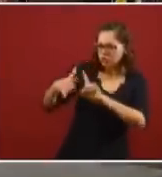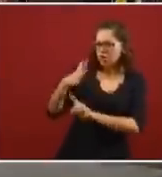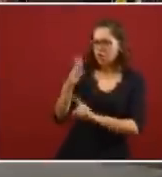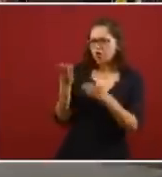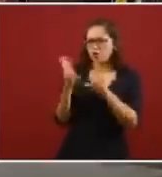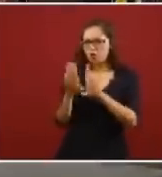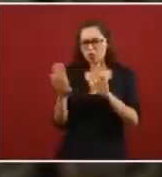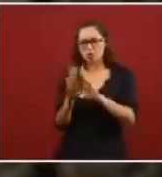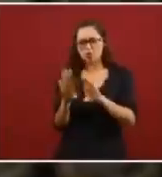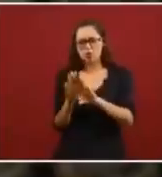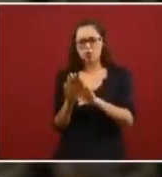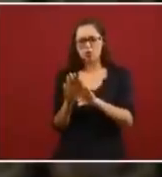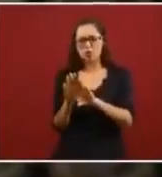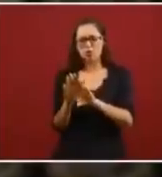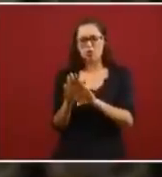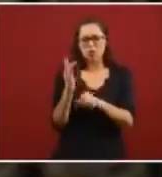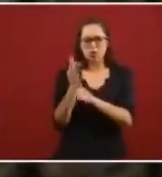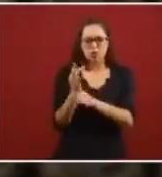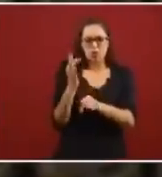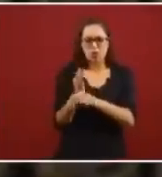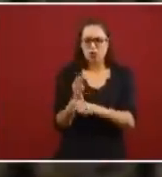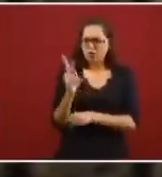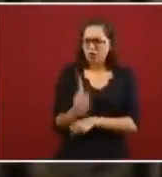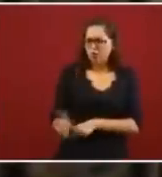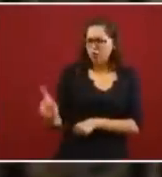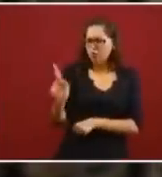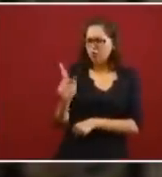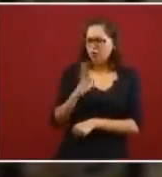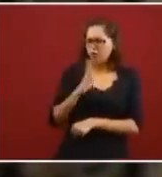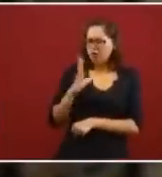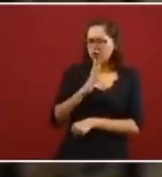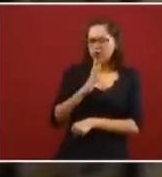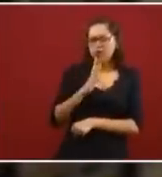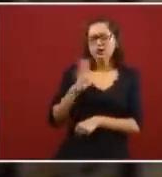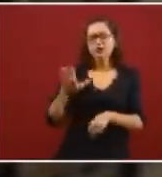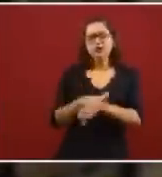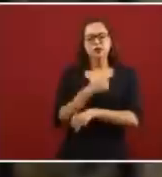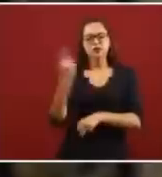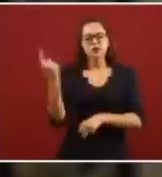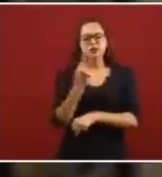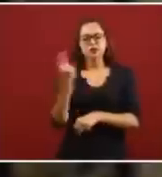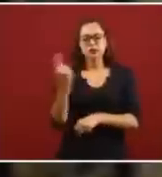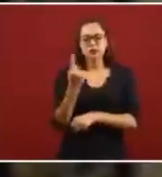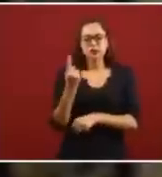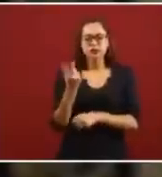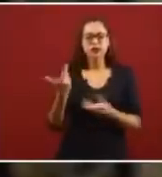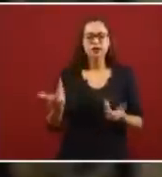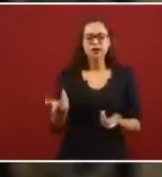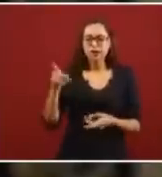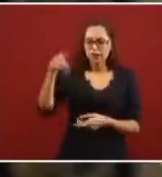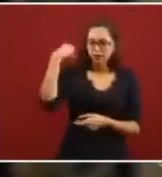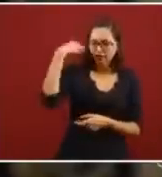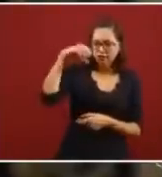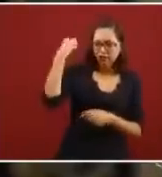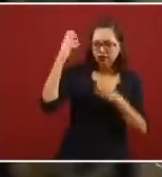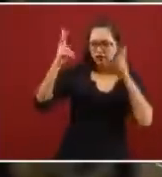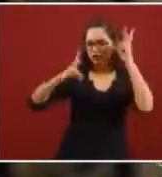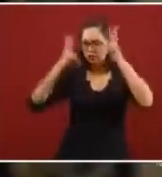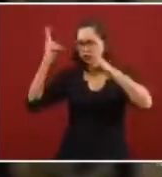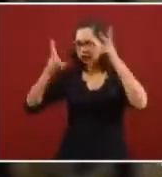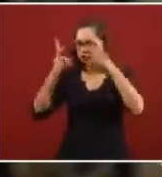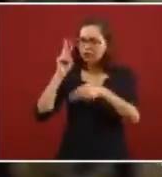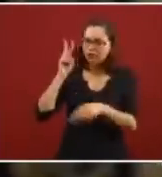haber ganado la envidia y los celos de los chayoteros, hipócritas, doble cara y traicioneros. Es